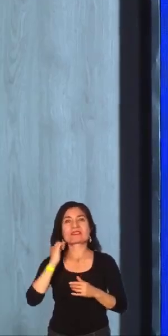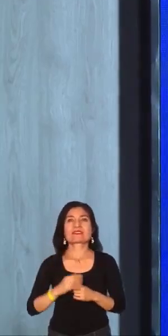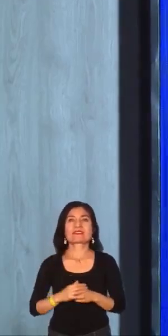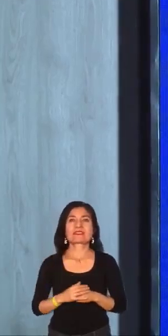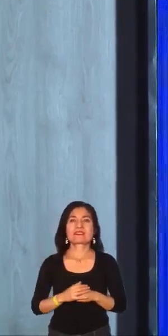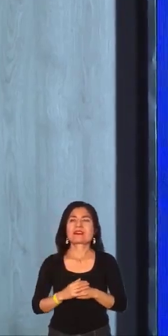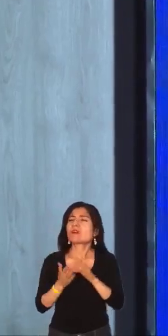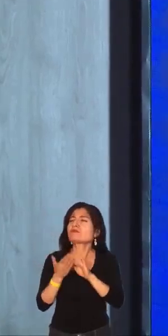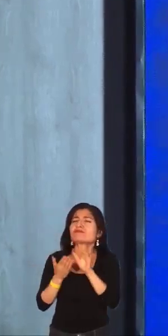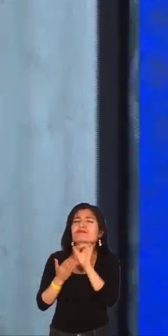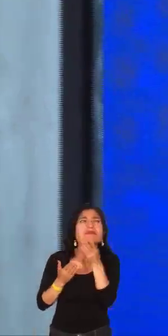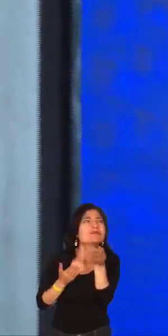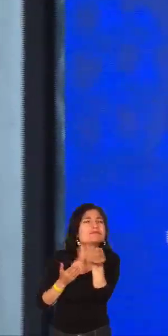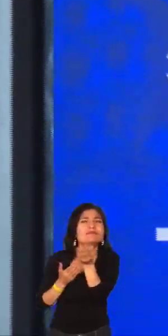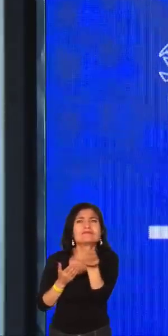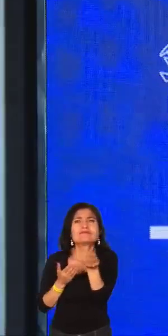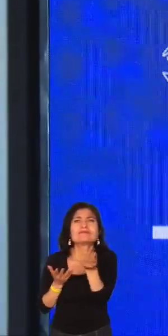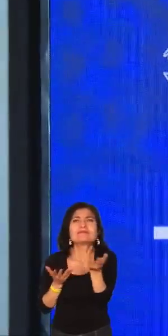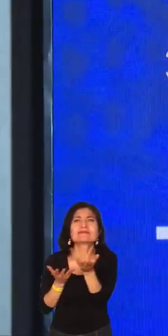¿Dónde tengo que apuntar para que…?